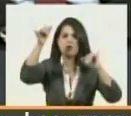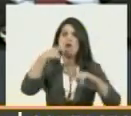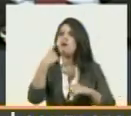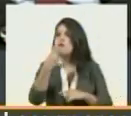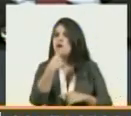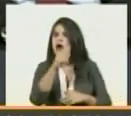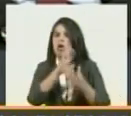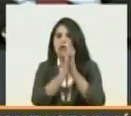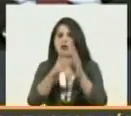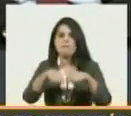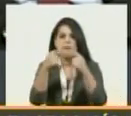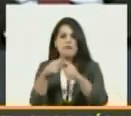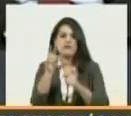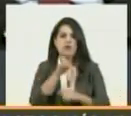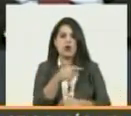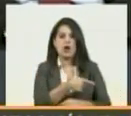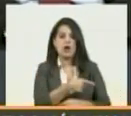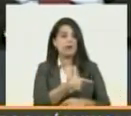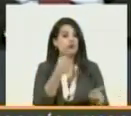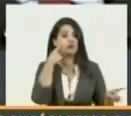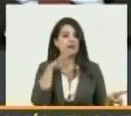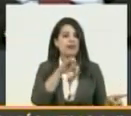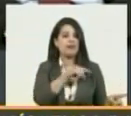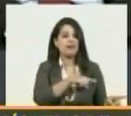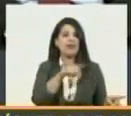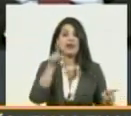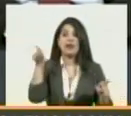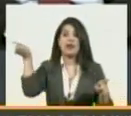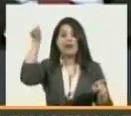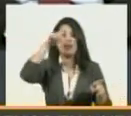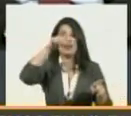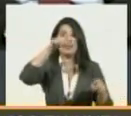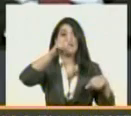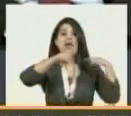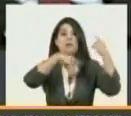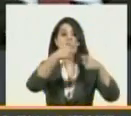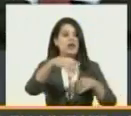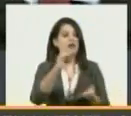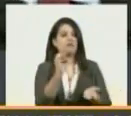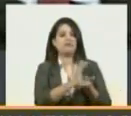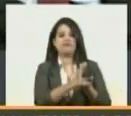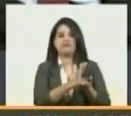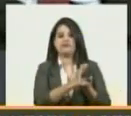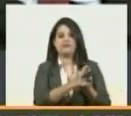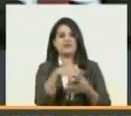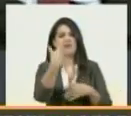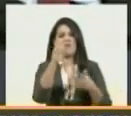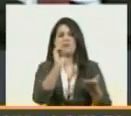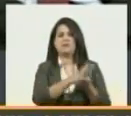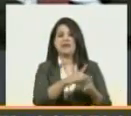Venezuela, no saben que para las fuerzas imperiales él después será un desechable.